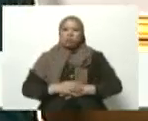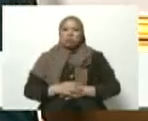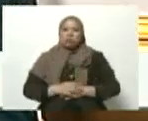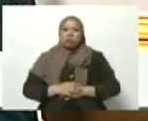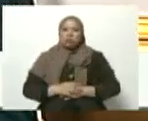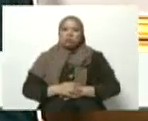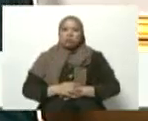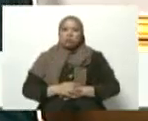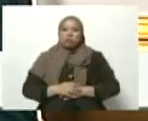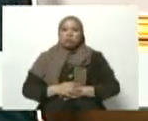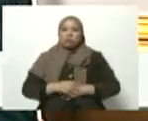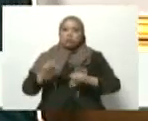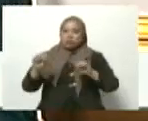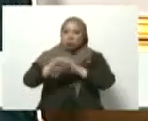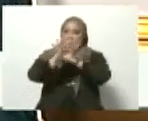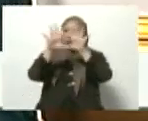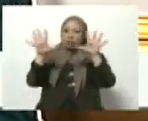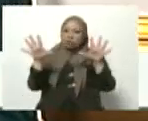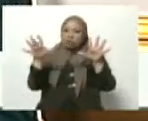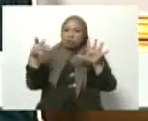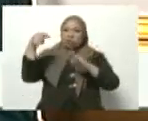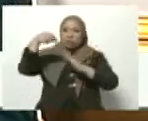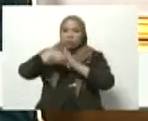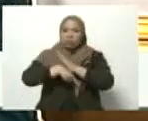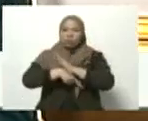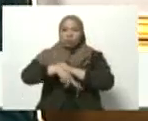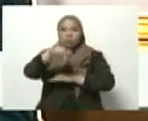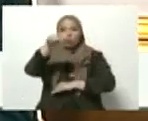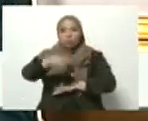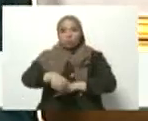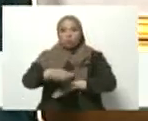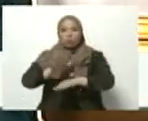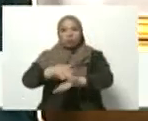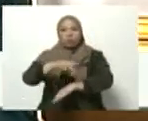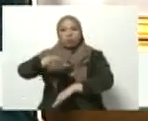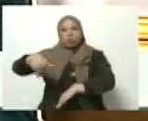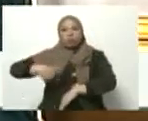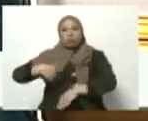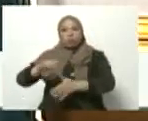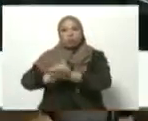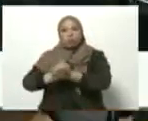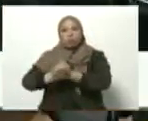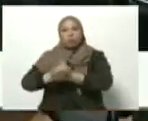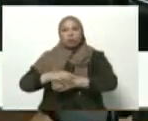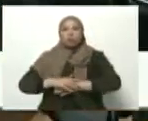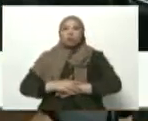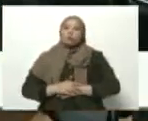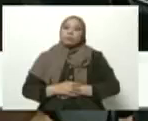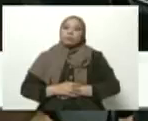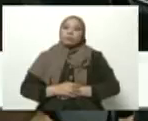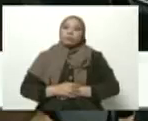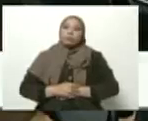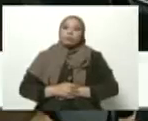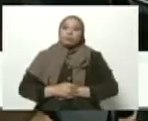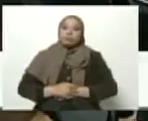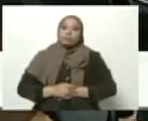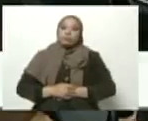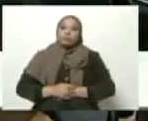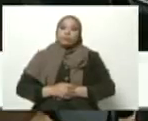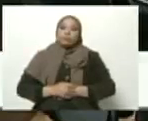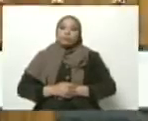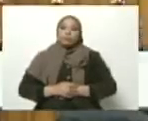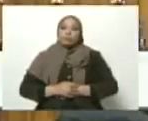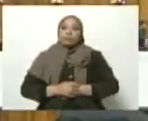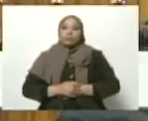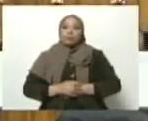que sea aclarada o profundizada por nuestro hermano Samuel Moncada. Hay 4 diputados